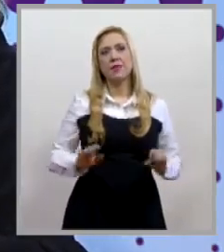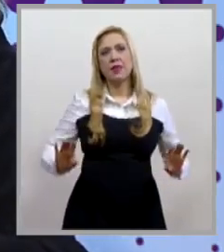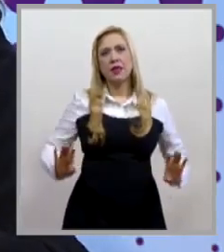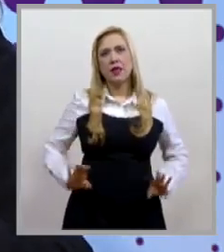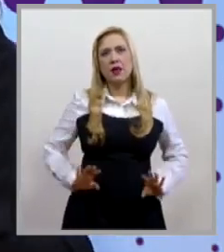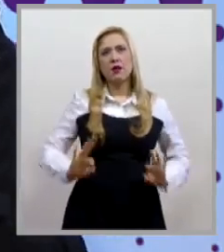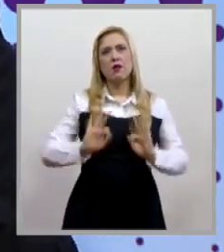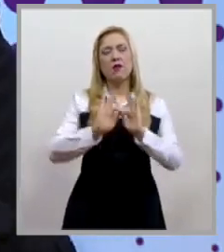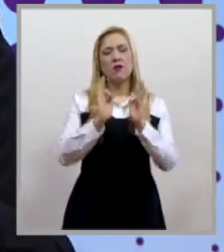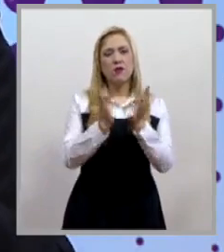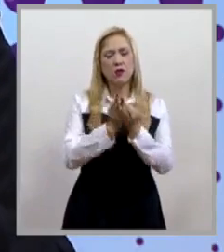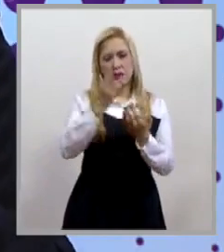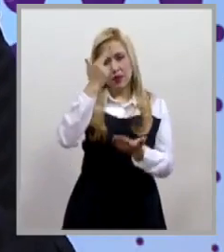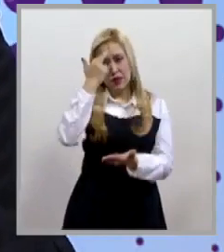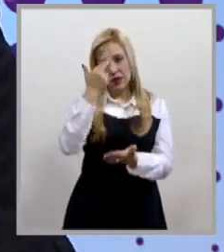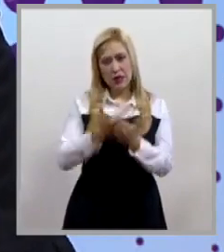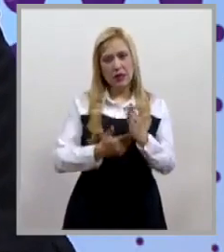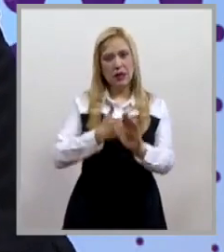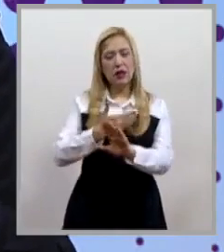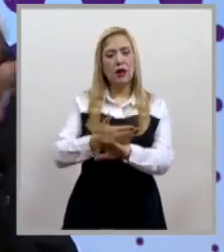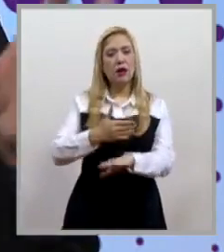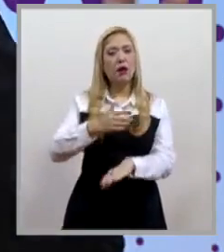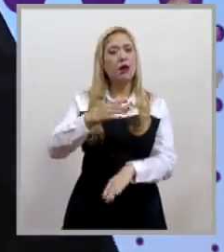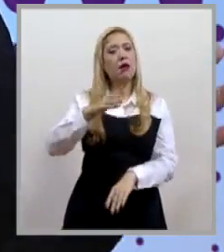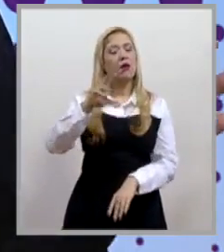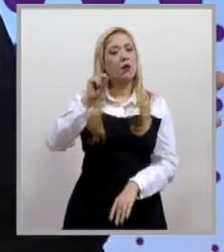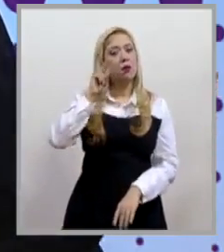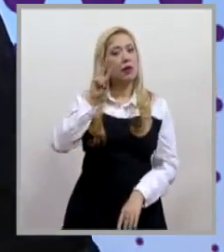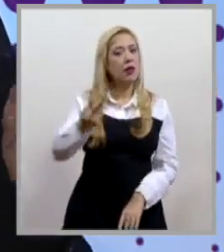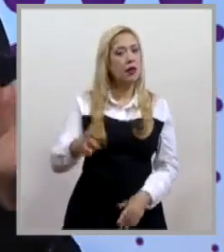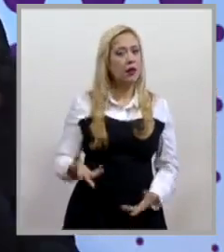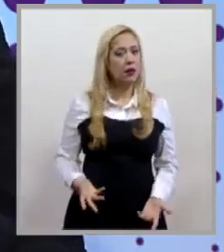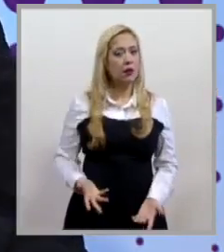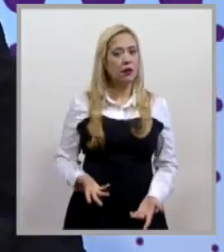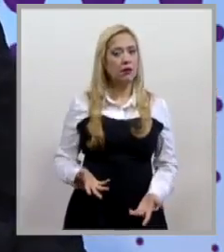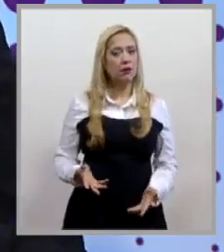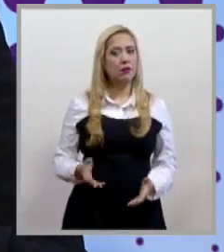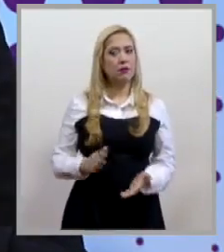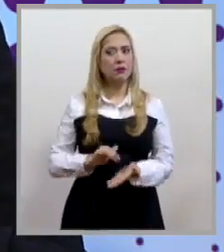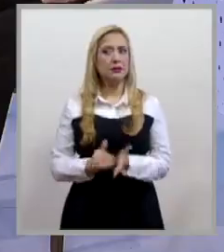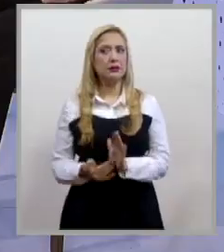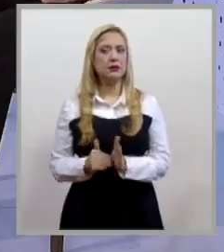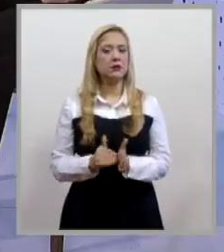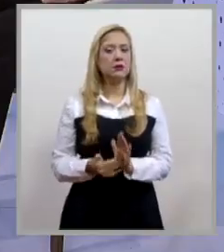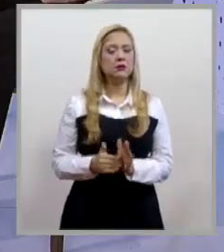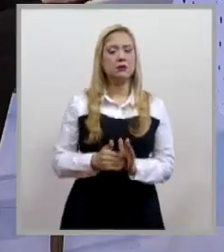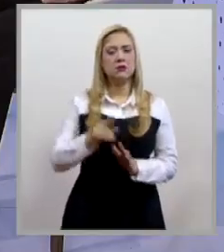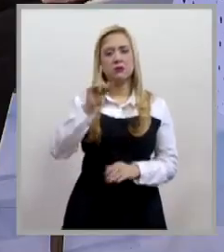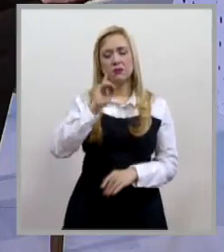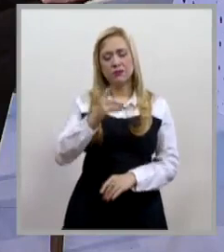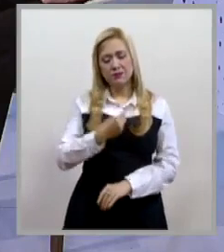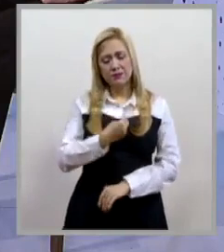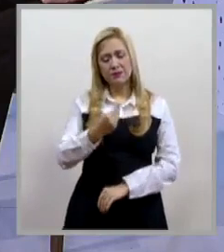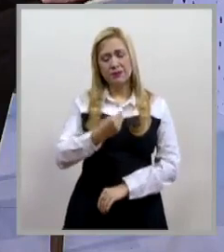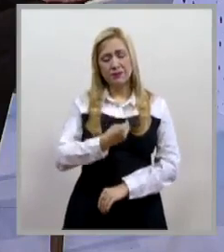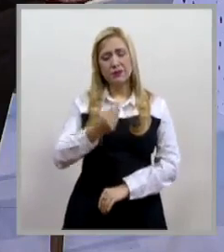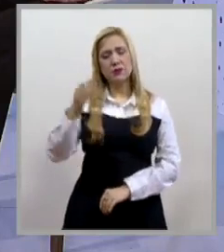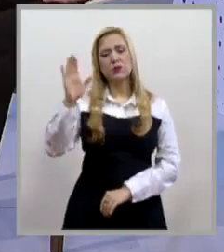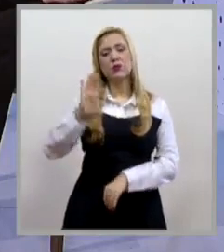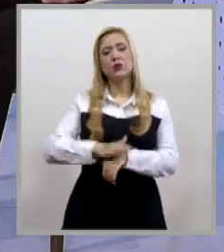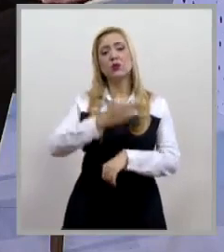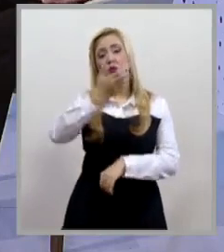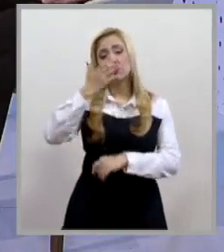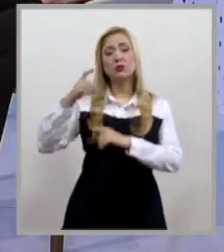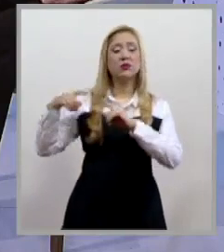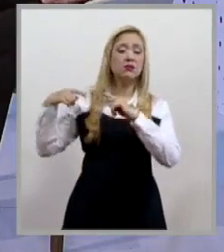de violencia invisible que acompaña también con la normalización de una violencia de tipo cultural